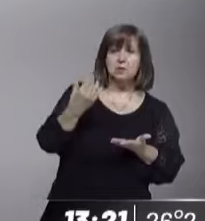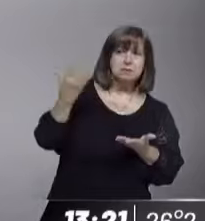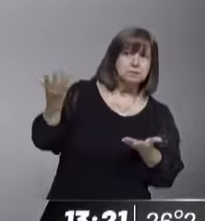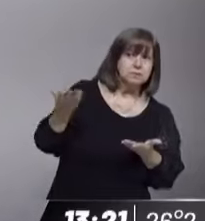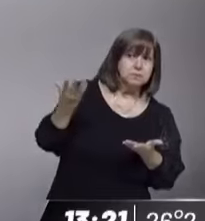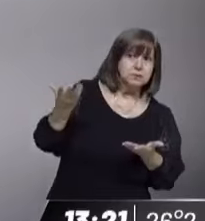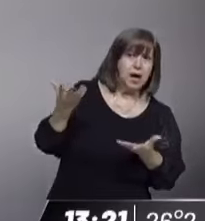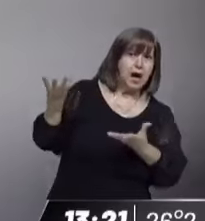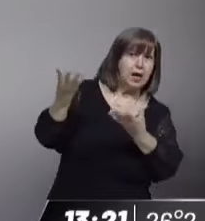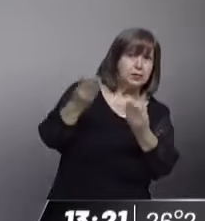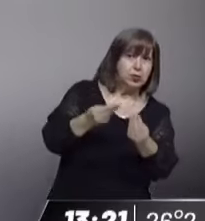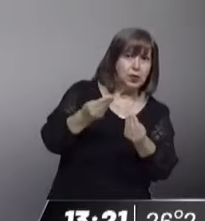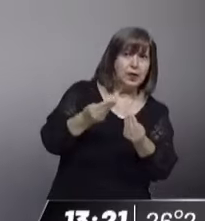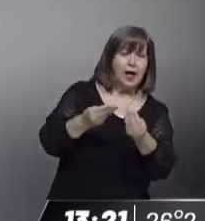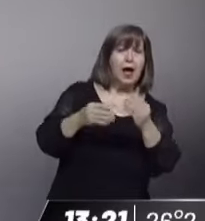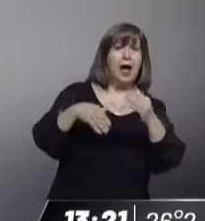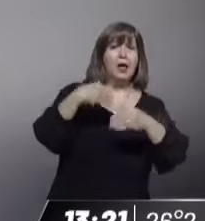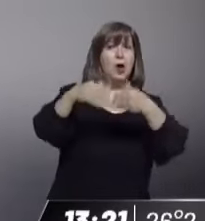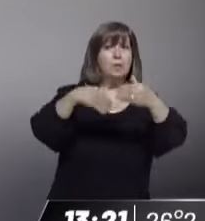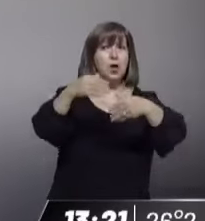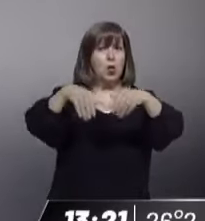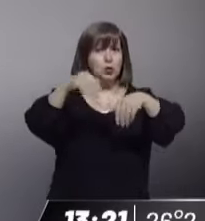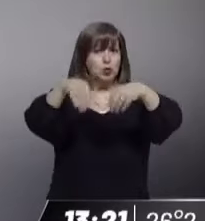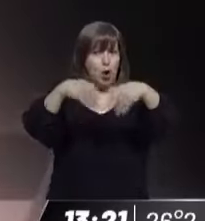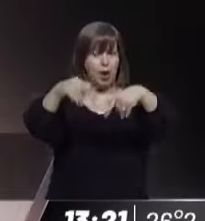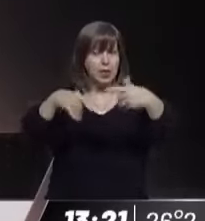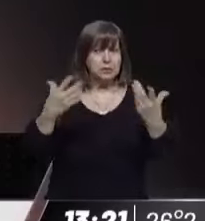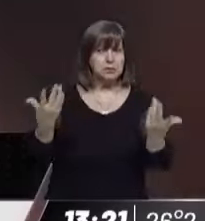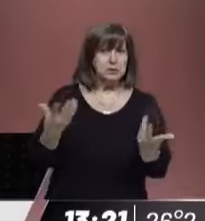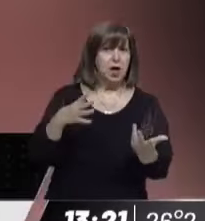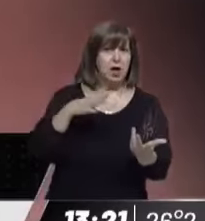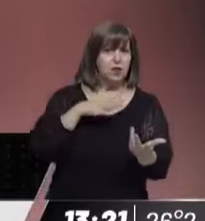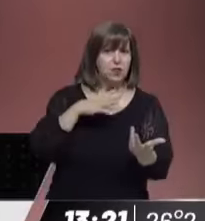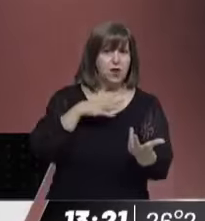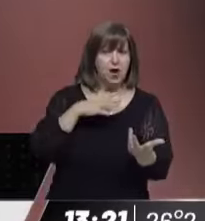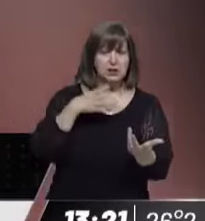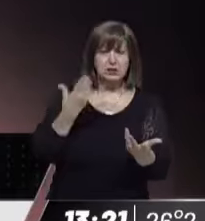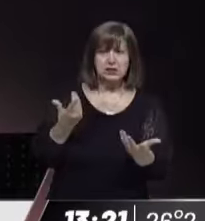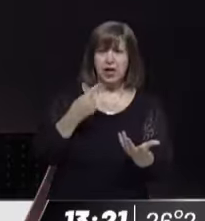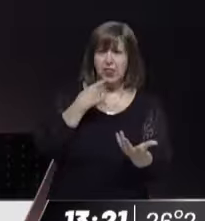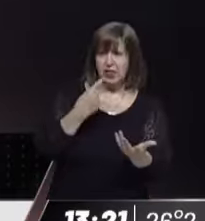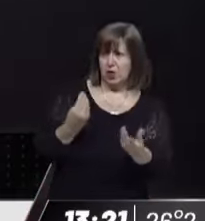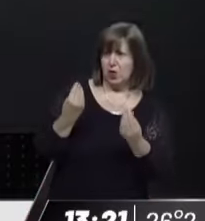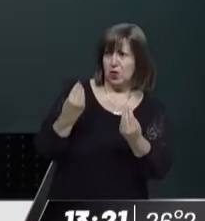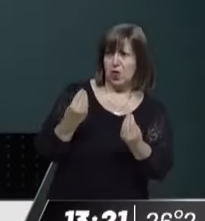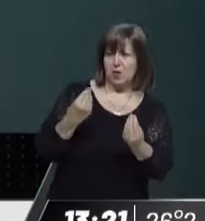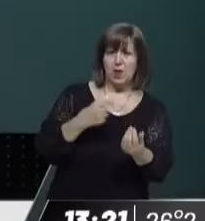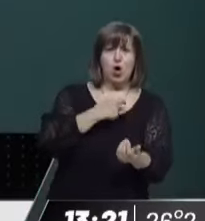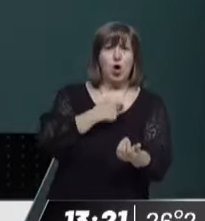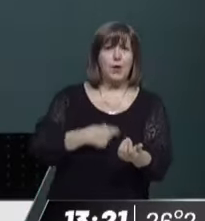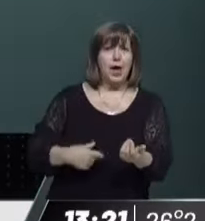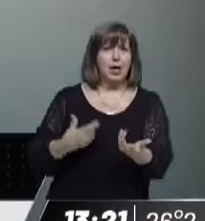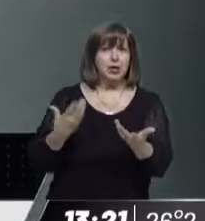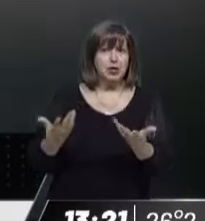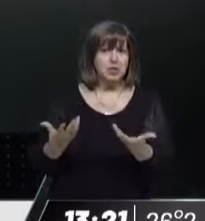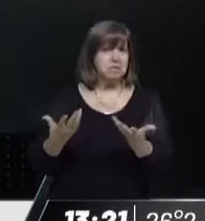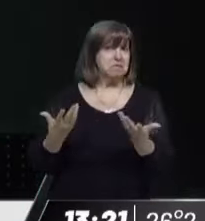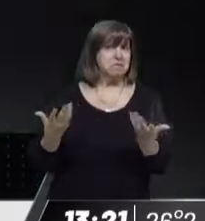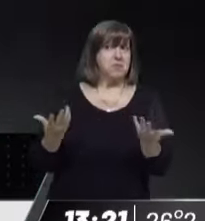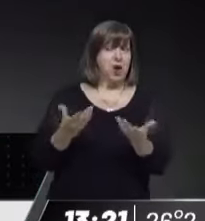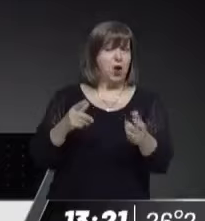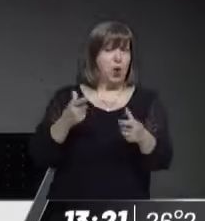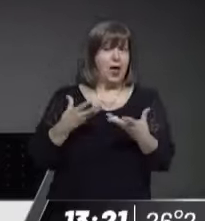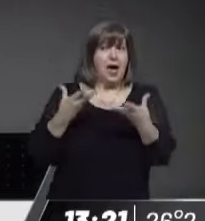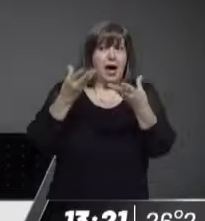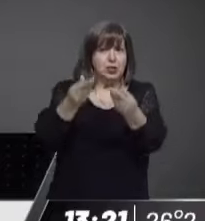la ayuda a los productores. No hubo ninguna medida para la terrible situación que estamos pasando los argentinos, sostuvo